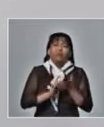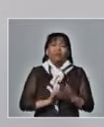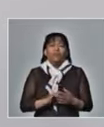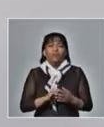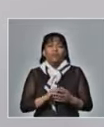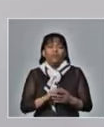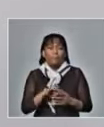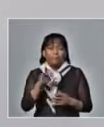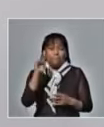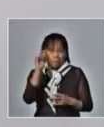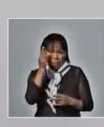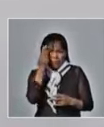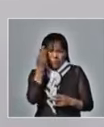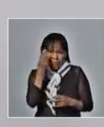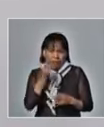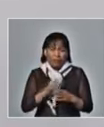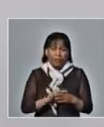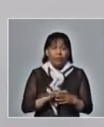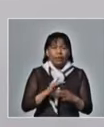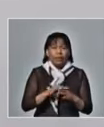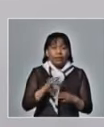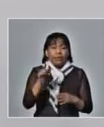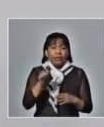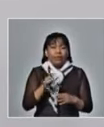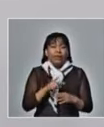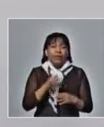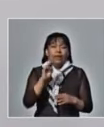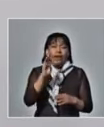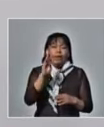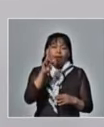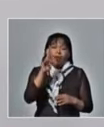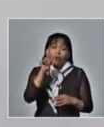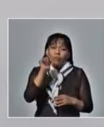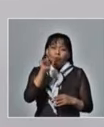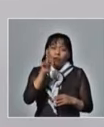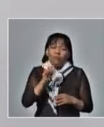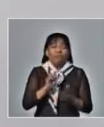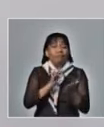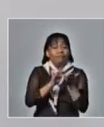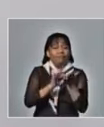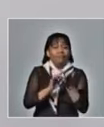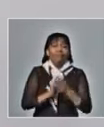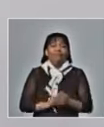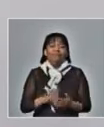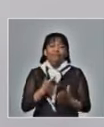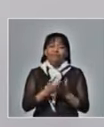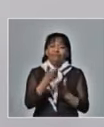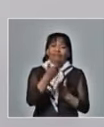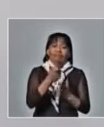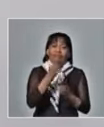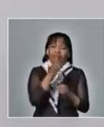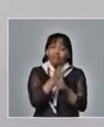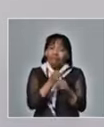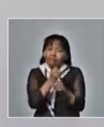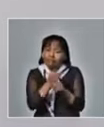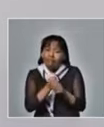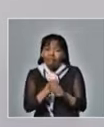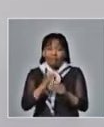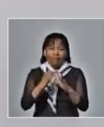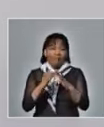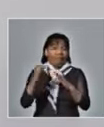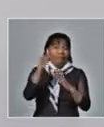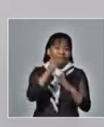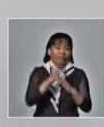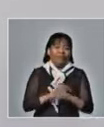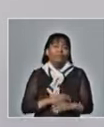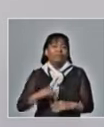tecnológicos, las universidades tecnológicas y a mi alma mater, a la Universidad Autónoma de Puebla. Habrá un salario especial para los investigadores de alto nivel desde el gobierno